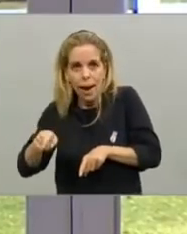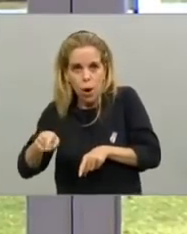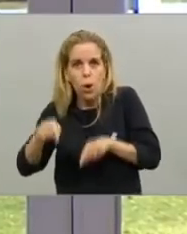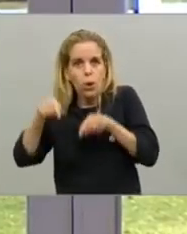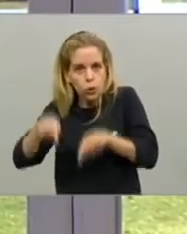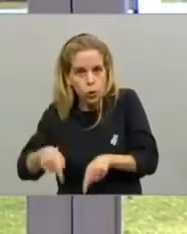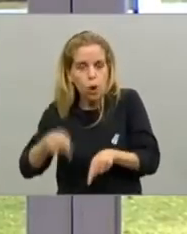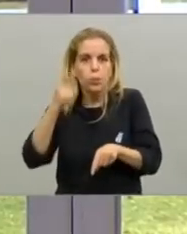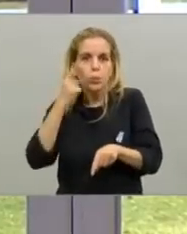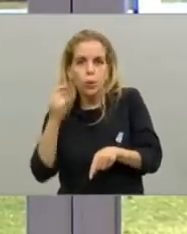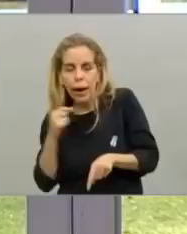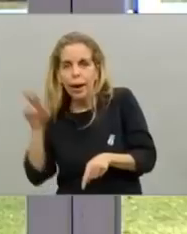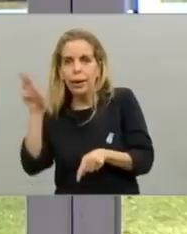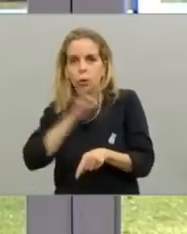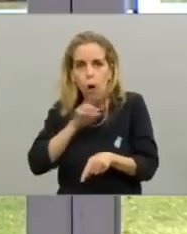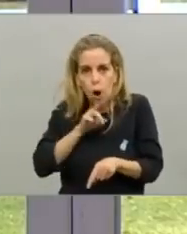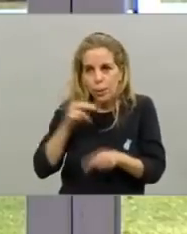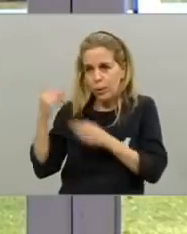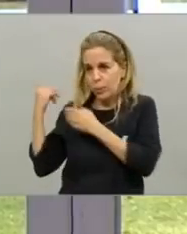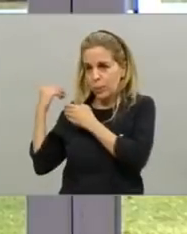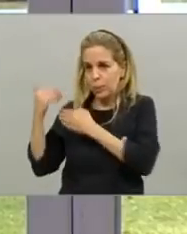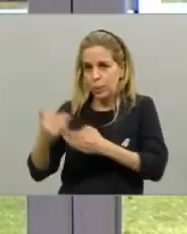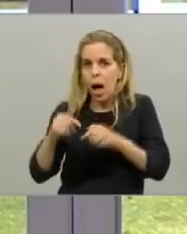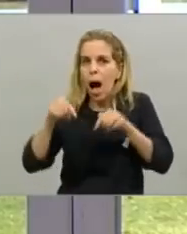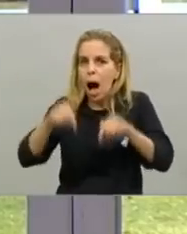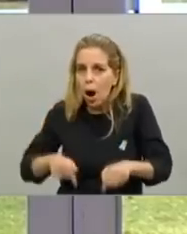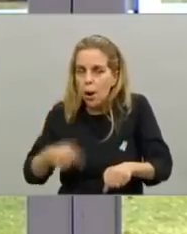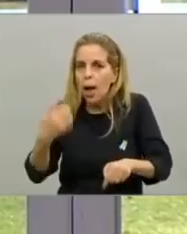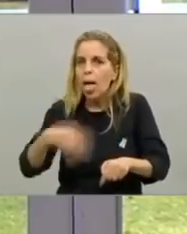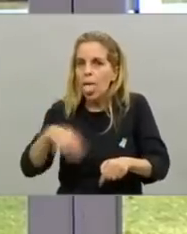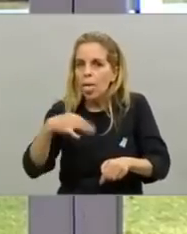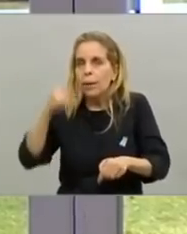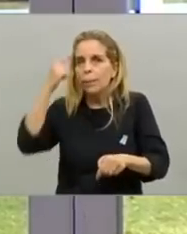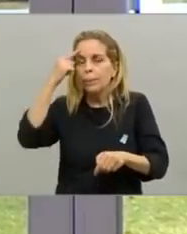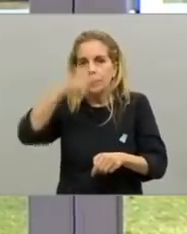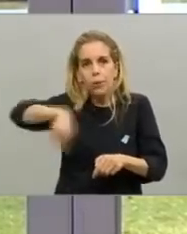hombres y mujeres que deben ser